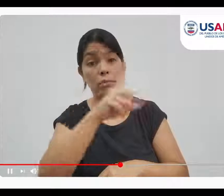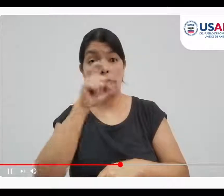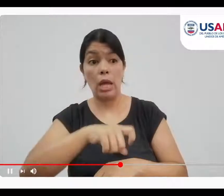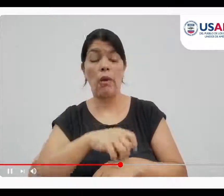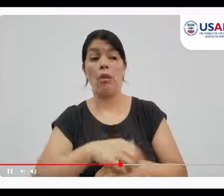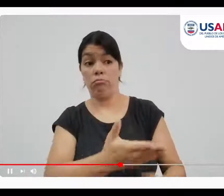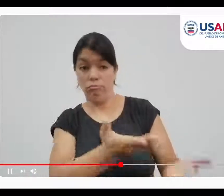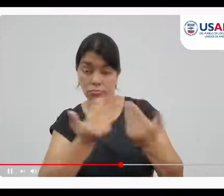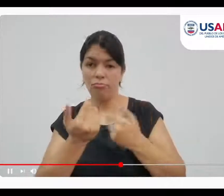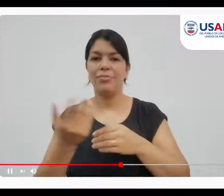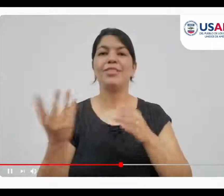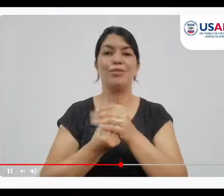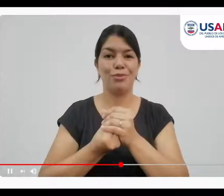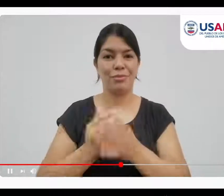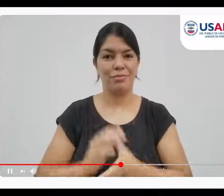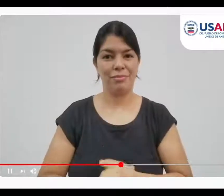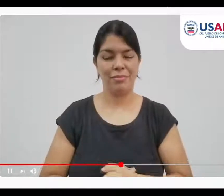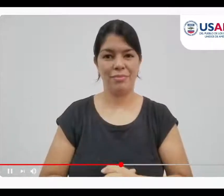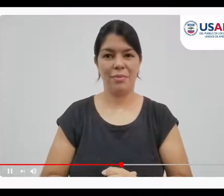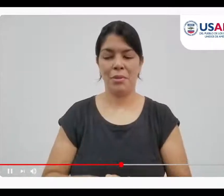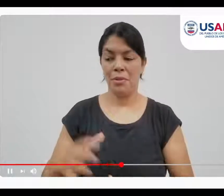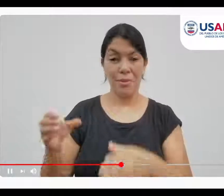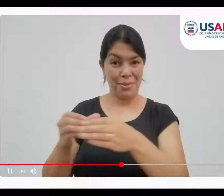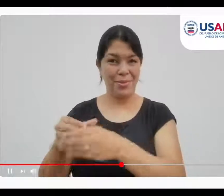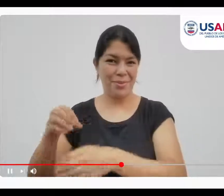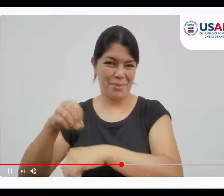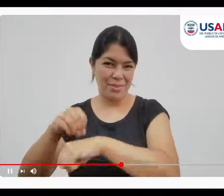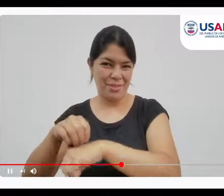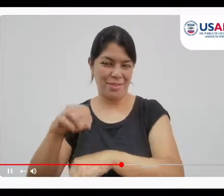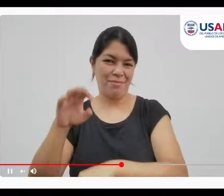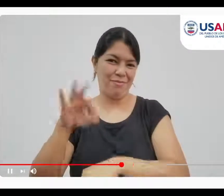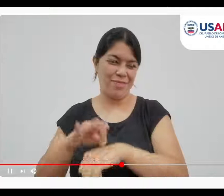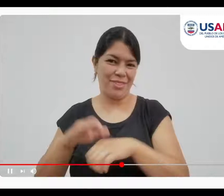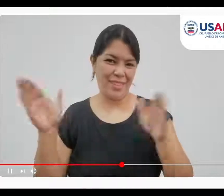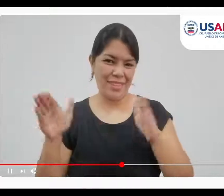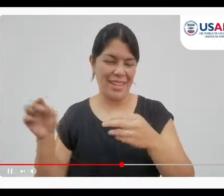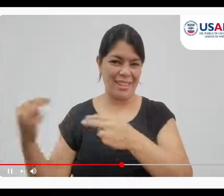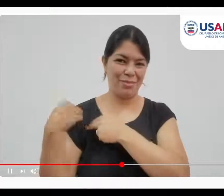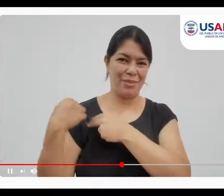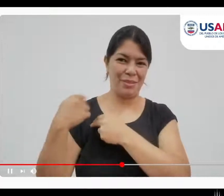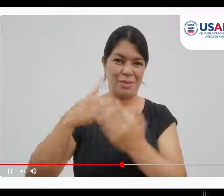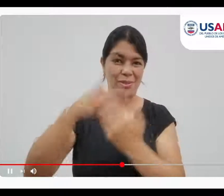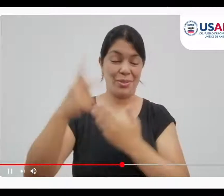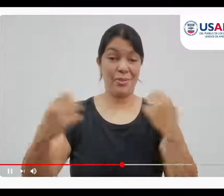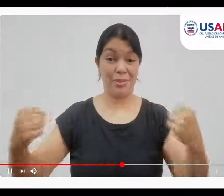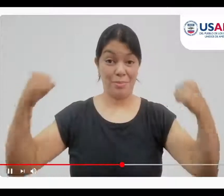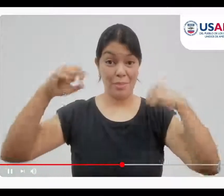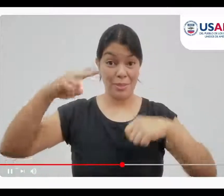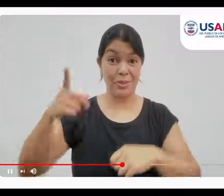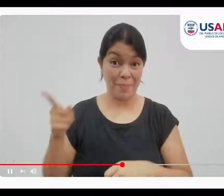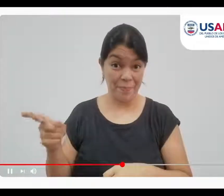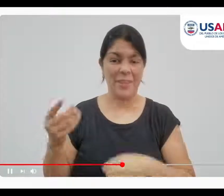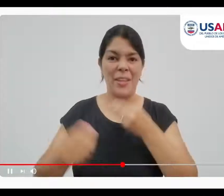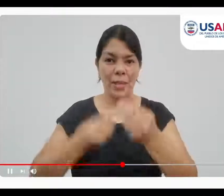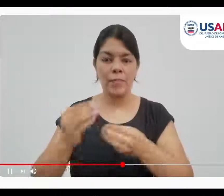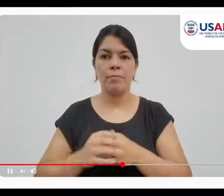a generar espacios de inclusión. Desde organizaciones como Arcángeles Fundación, operadora del proyecto Sport Power 2, se ha buscado